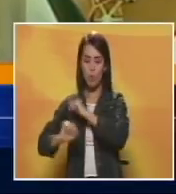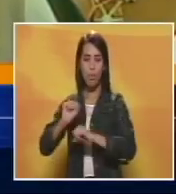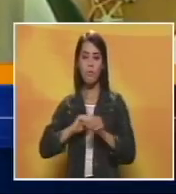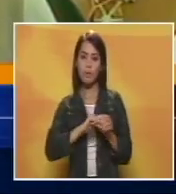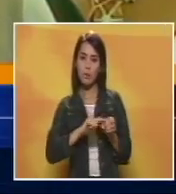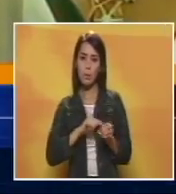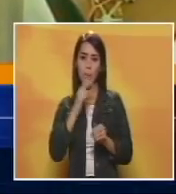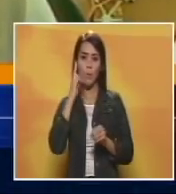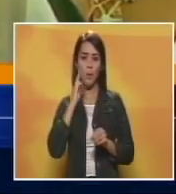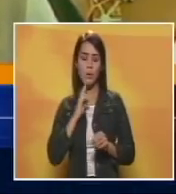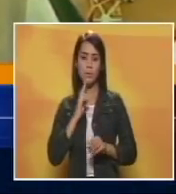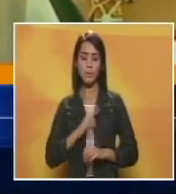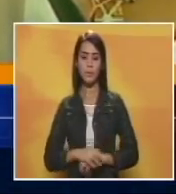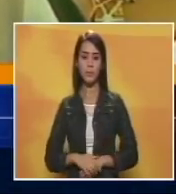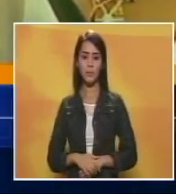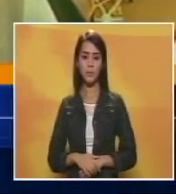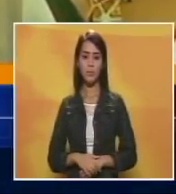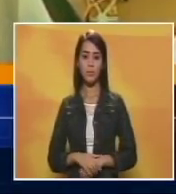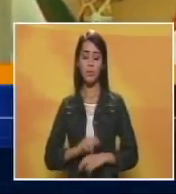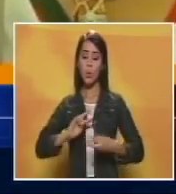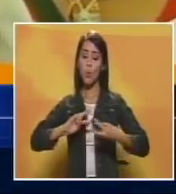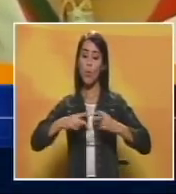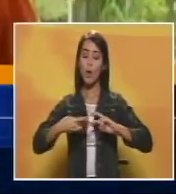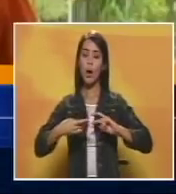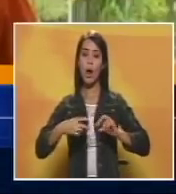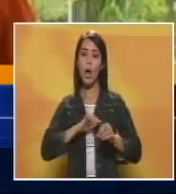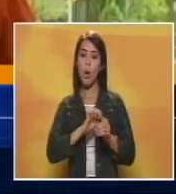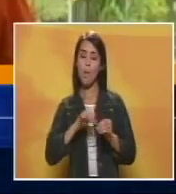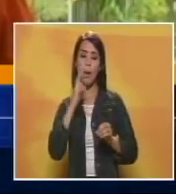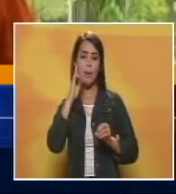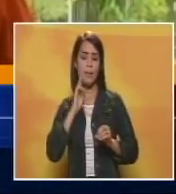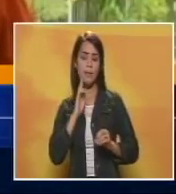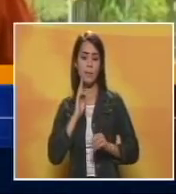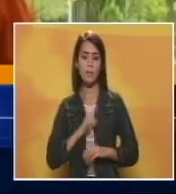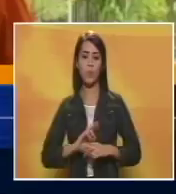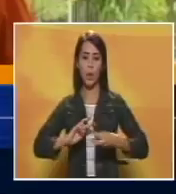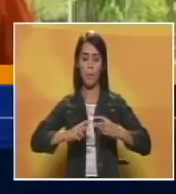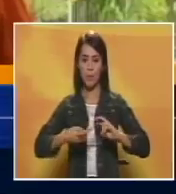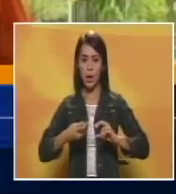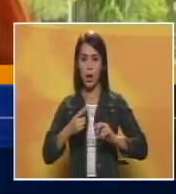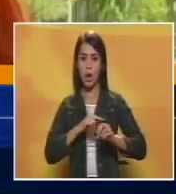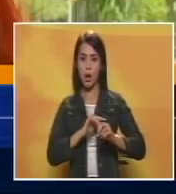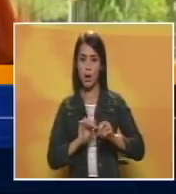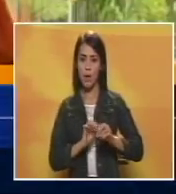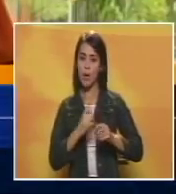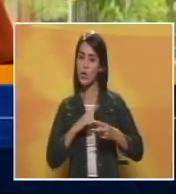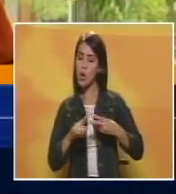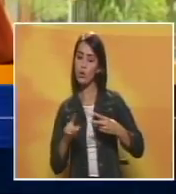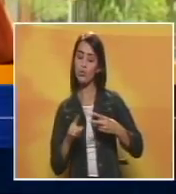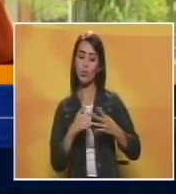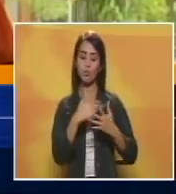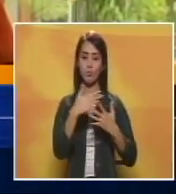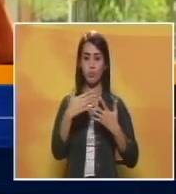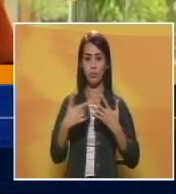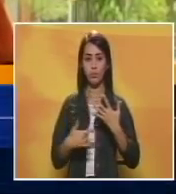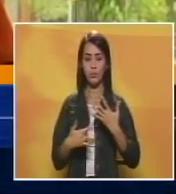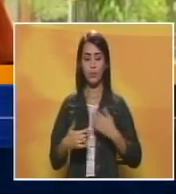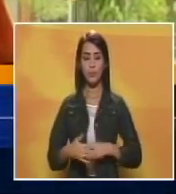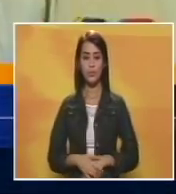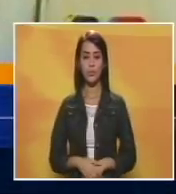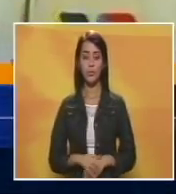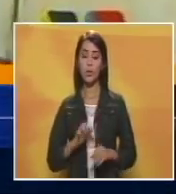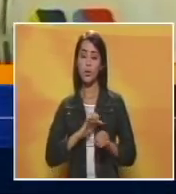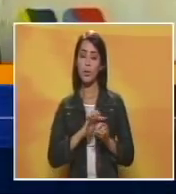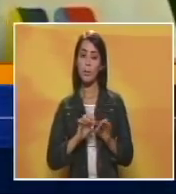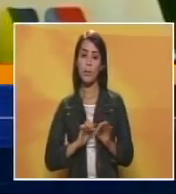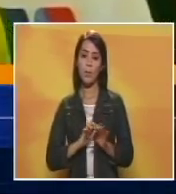bolívar. Voy a convertir el bolívar con la reconversión monetaria y otras medidas en una